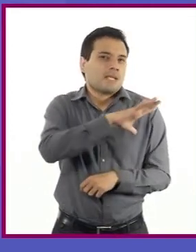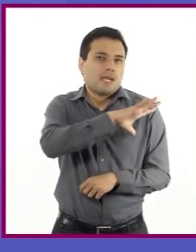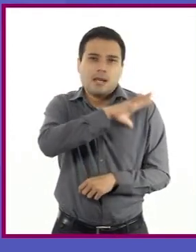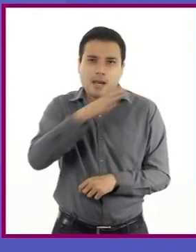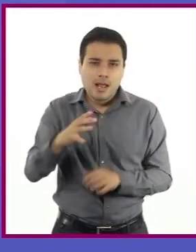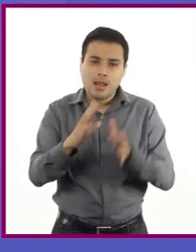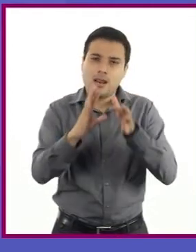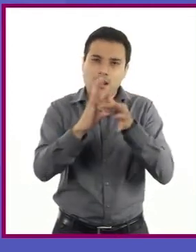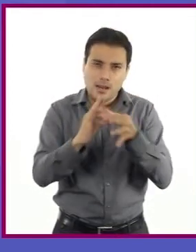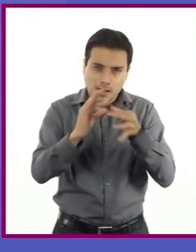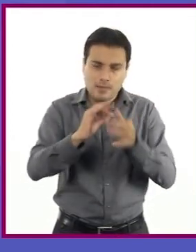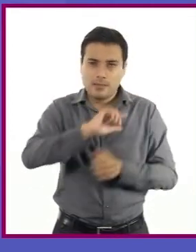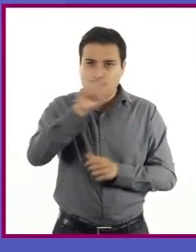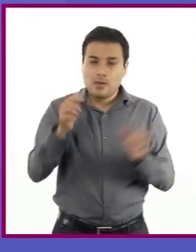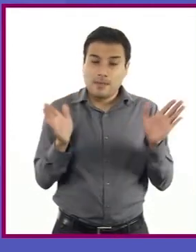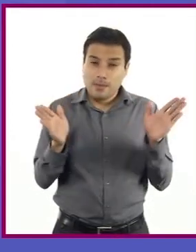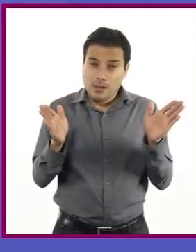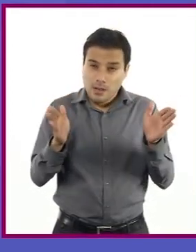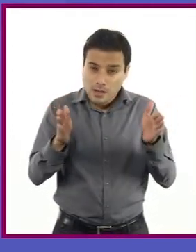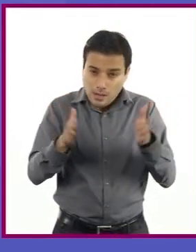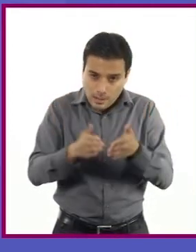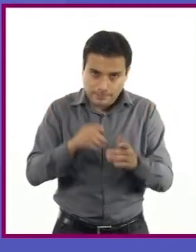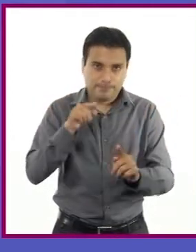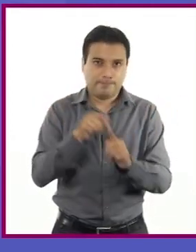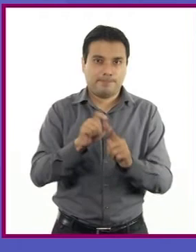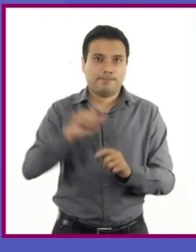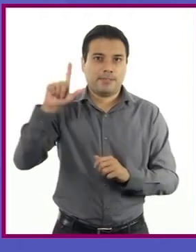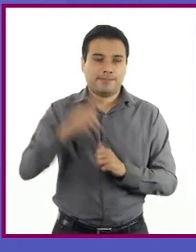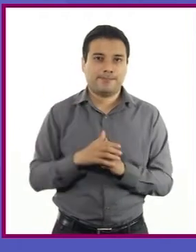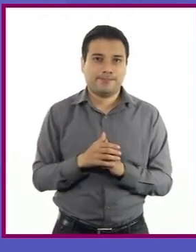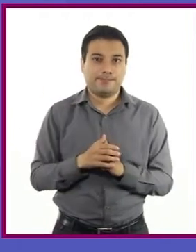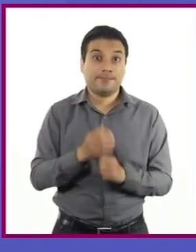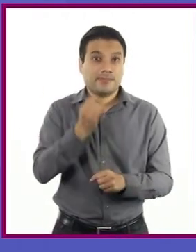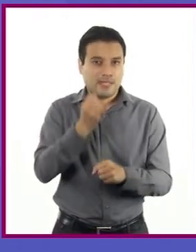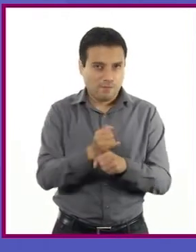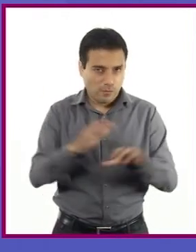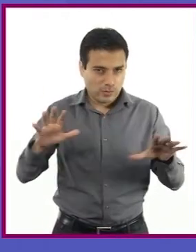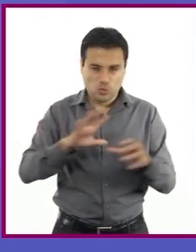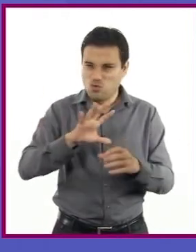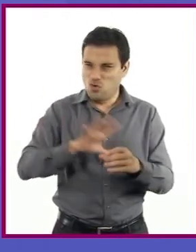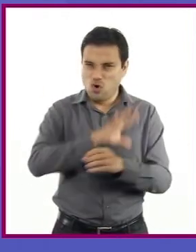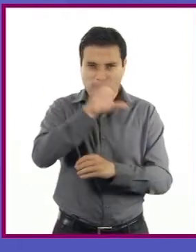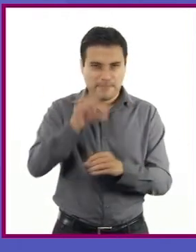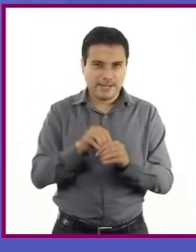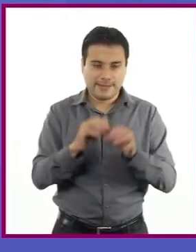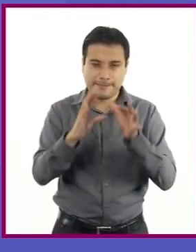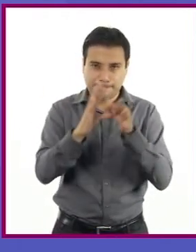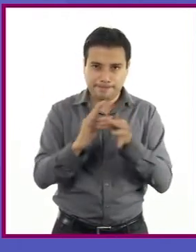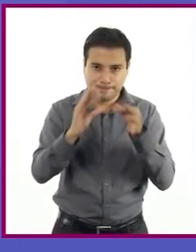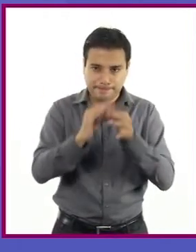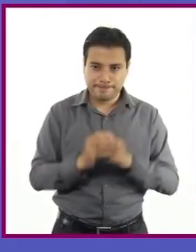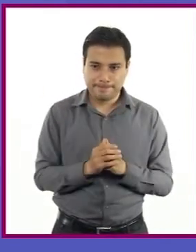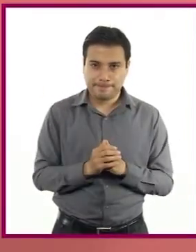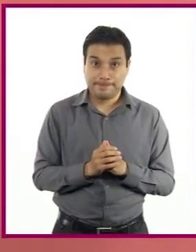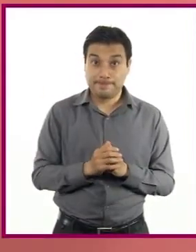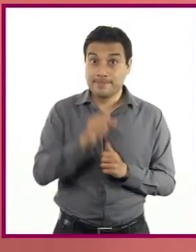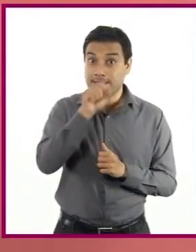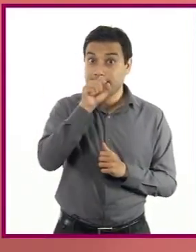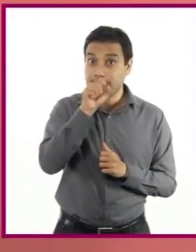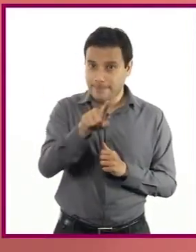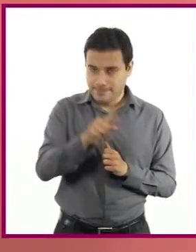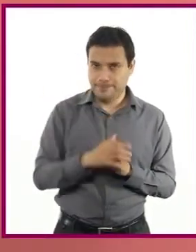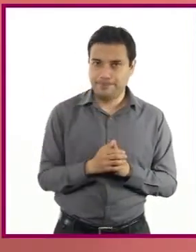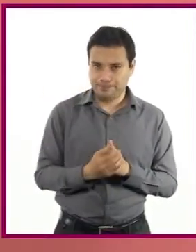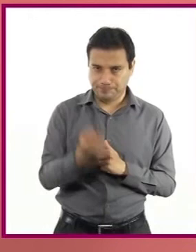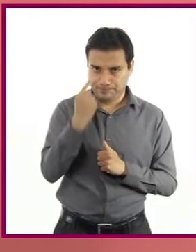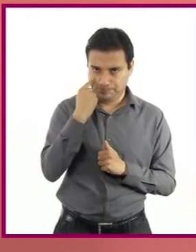hasta lo más especializado, pues se busca que la información sea lo más completa posible. Asimismo, dentro de la